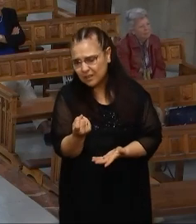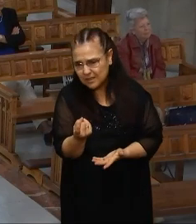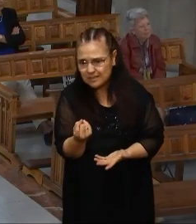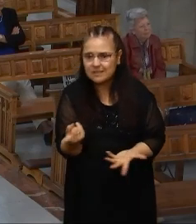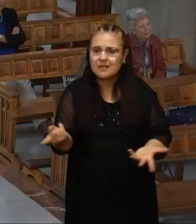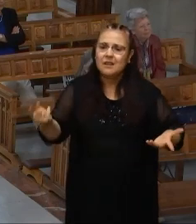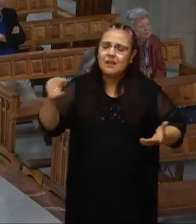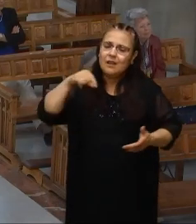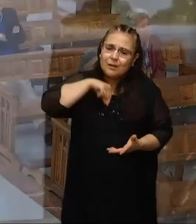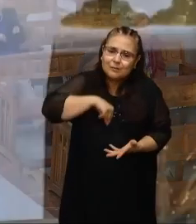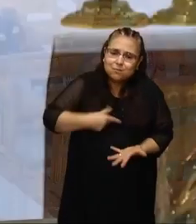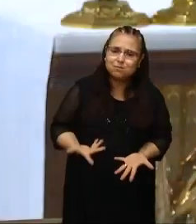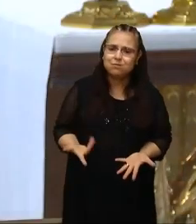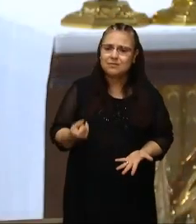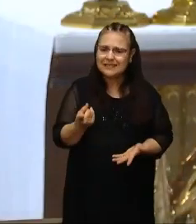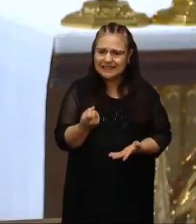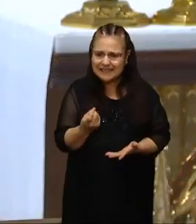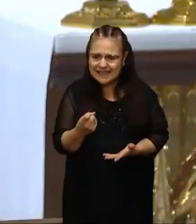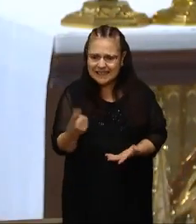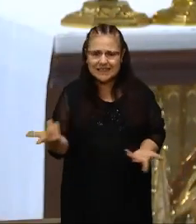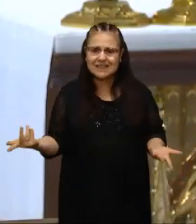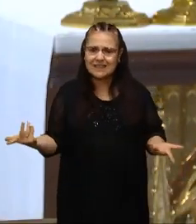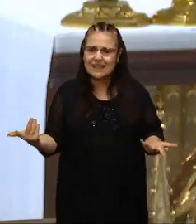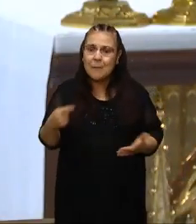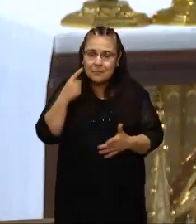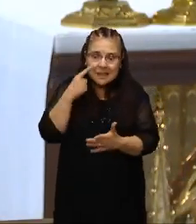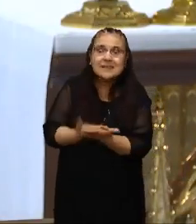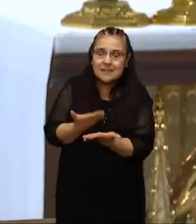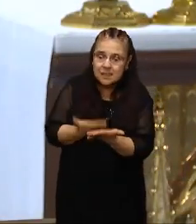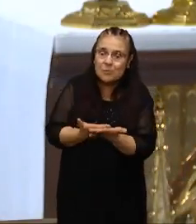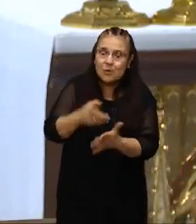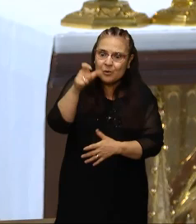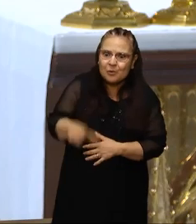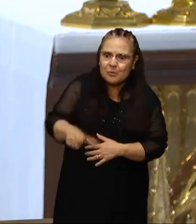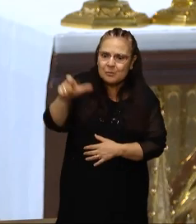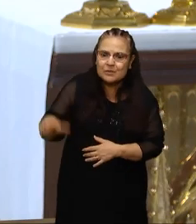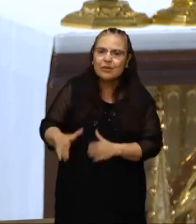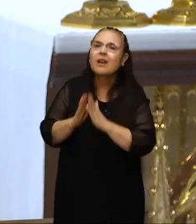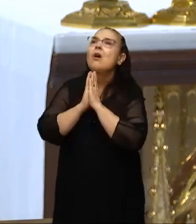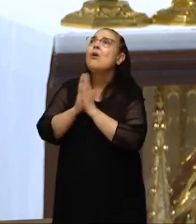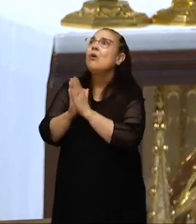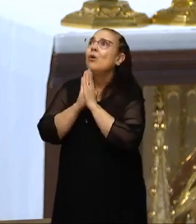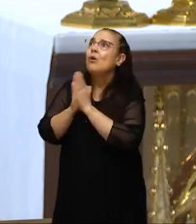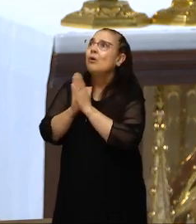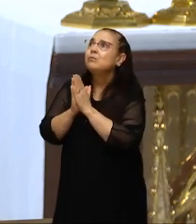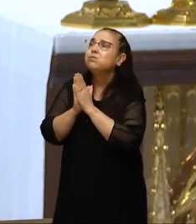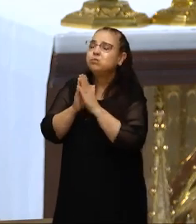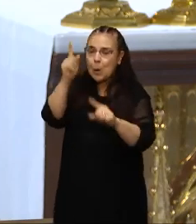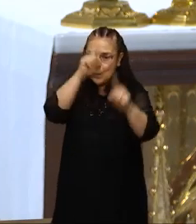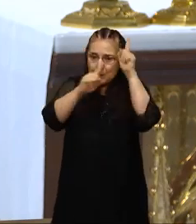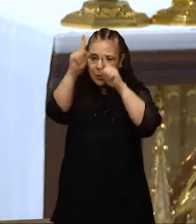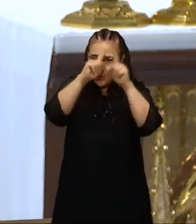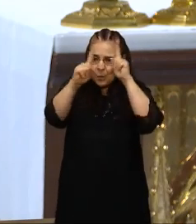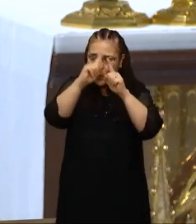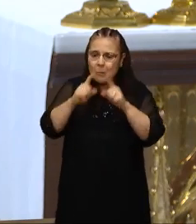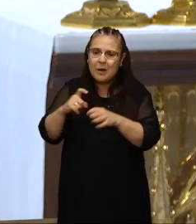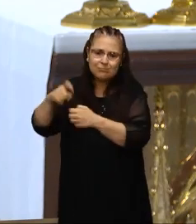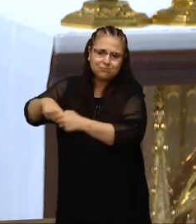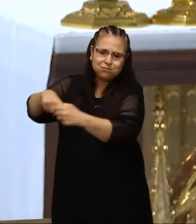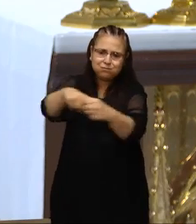espiritual, que necesita tanto también del testimonio de personas que orando se preocupen solidariamente de los